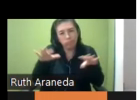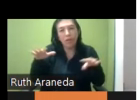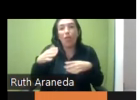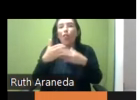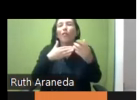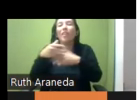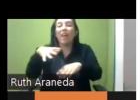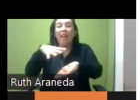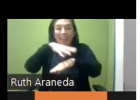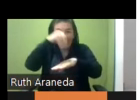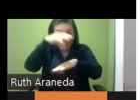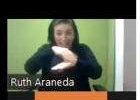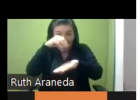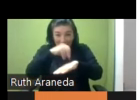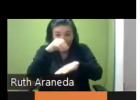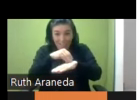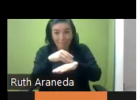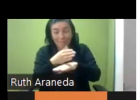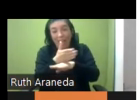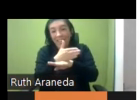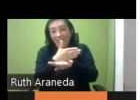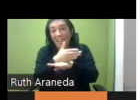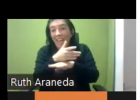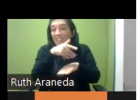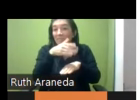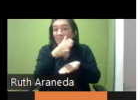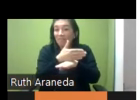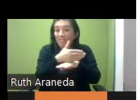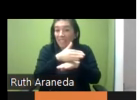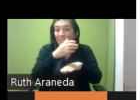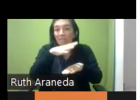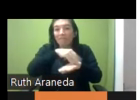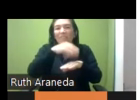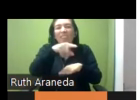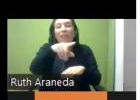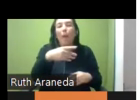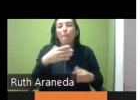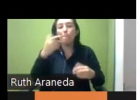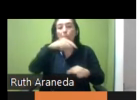Arica en relación con las momias